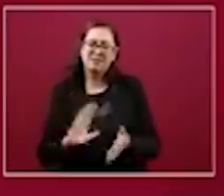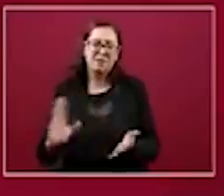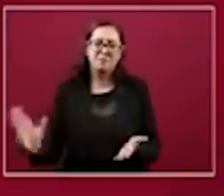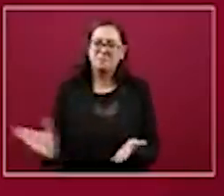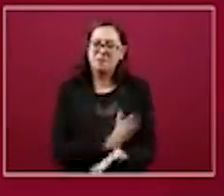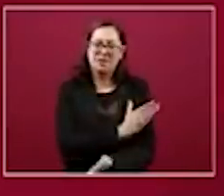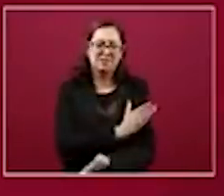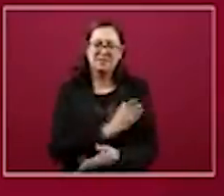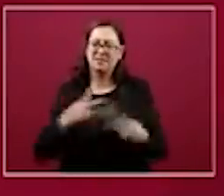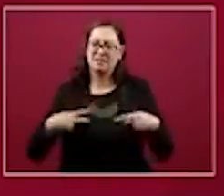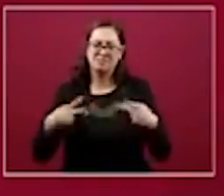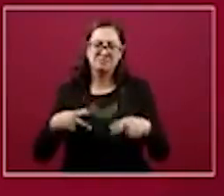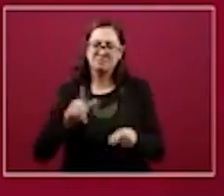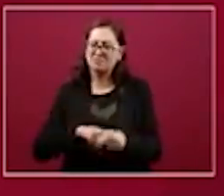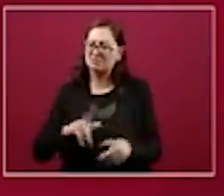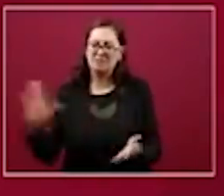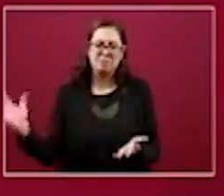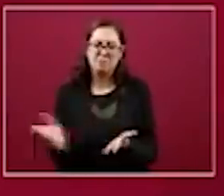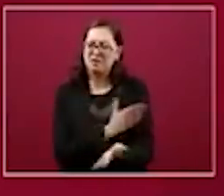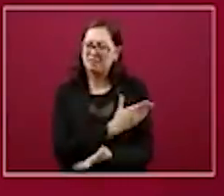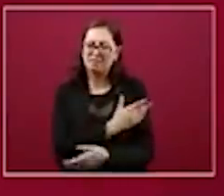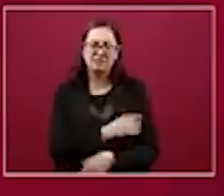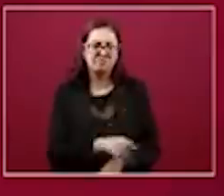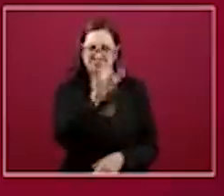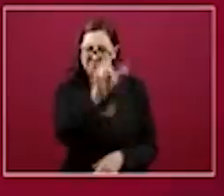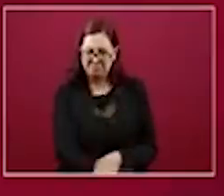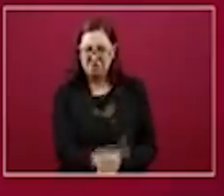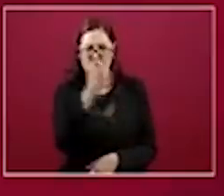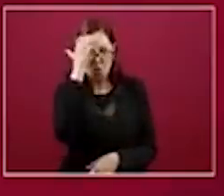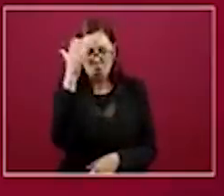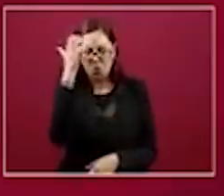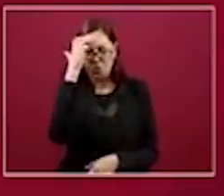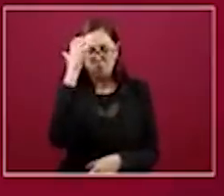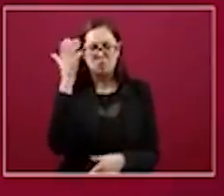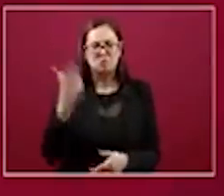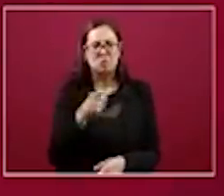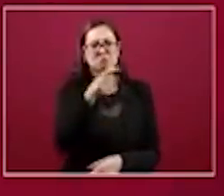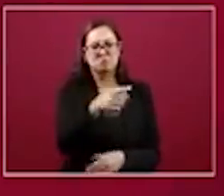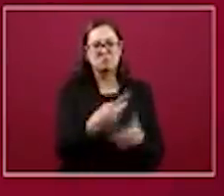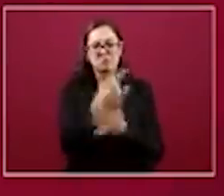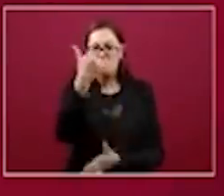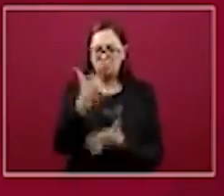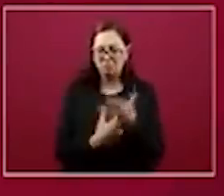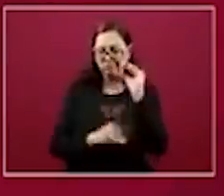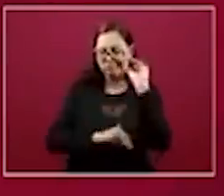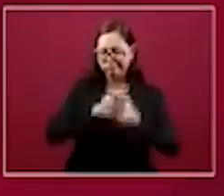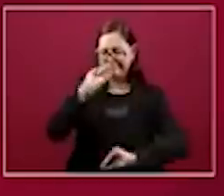Yo lo conozco porque fue el que hizo el proyecto